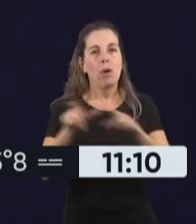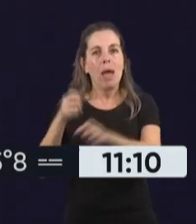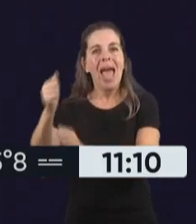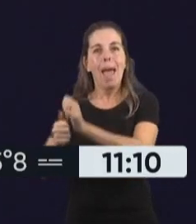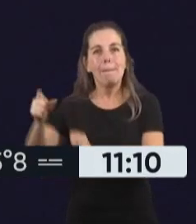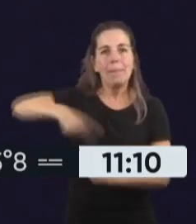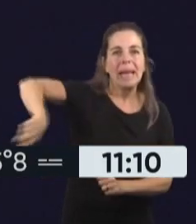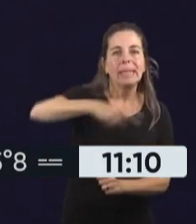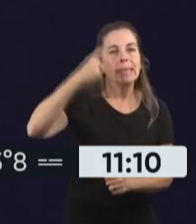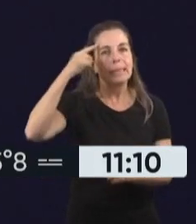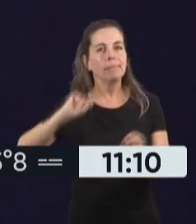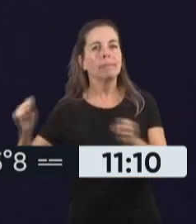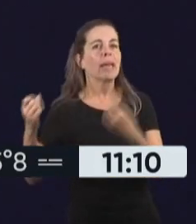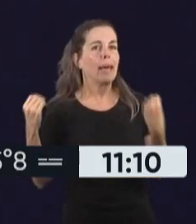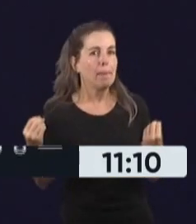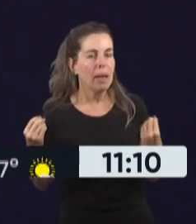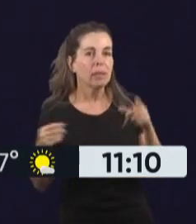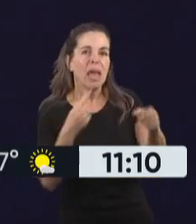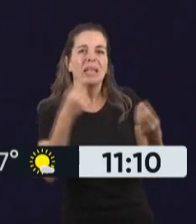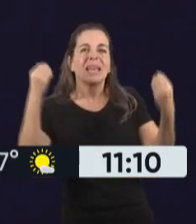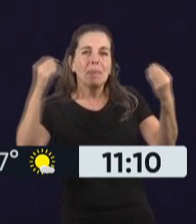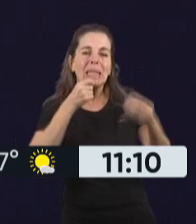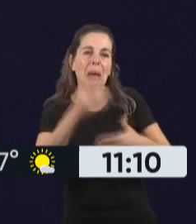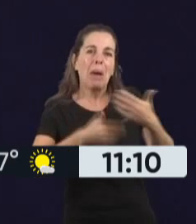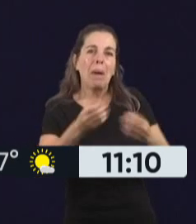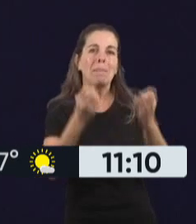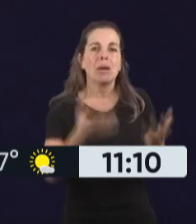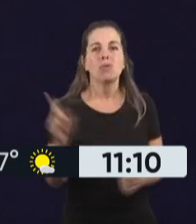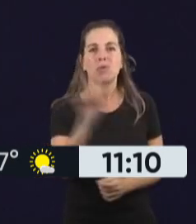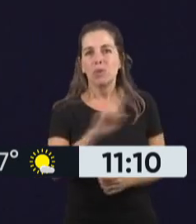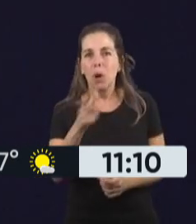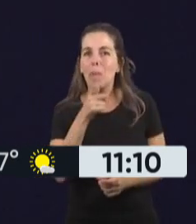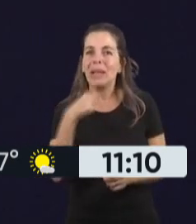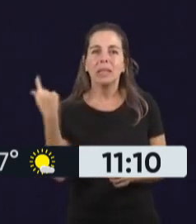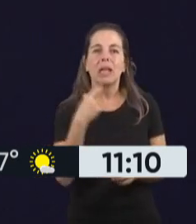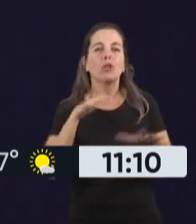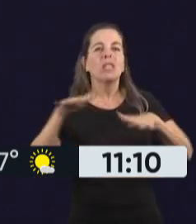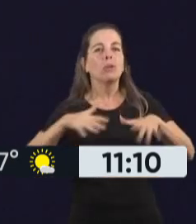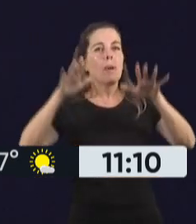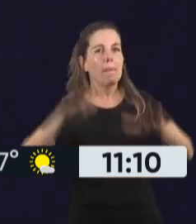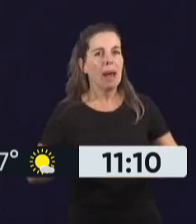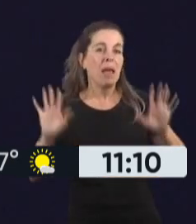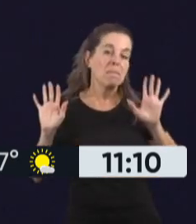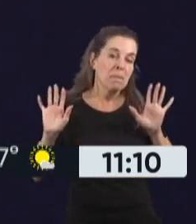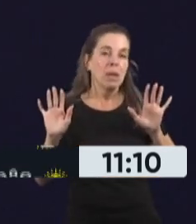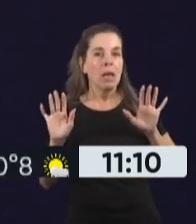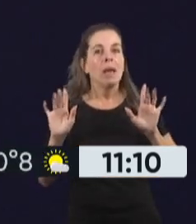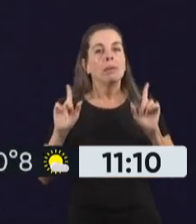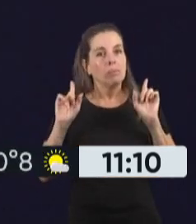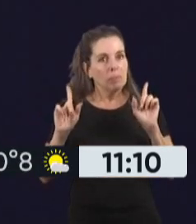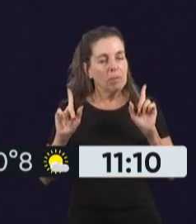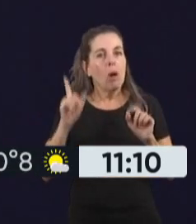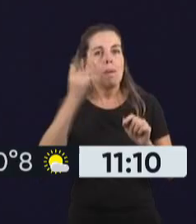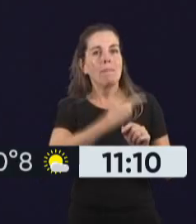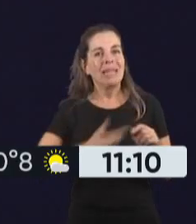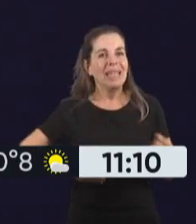brotes verdes, no sé quién habló de brotes verdes. En algún momento el presidente, como yo, nos hemos referido a algunas luces